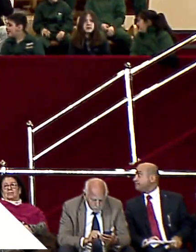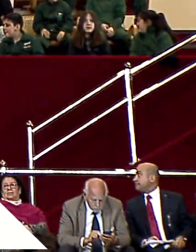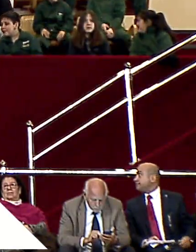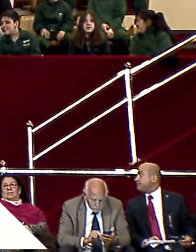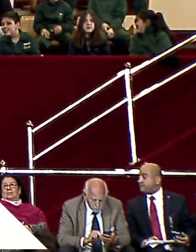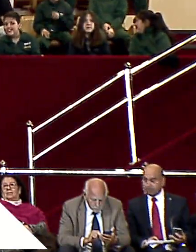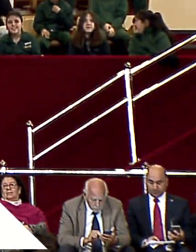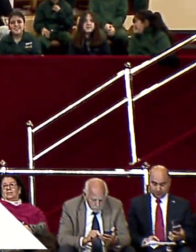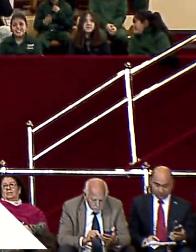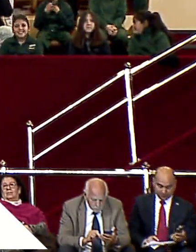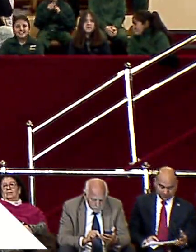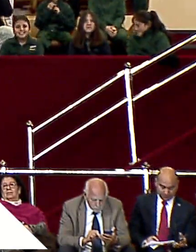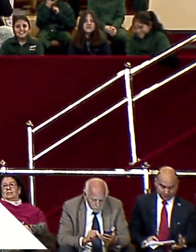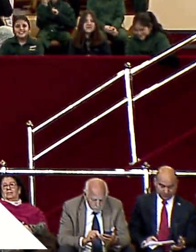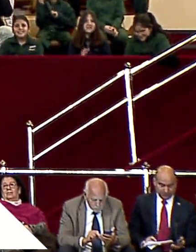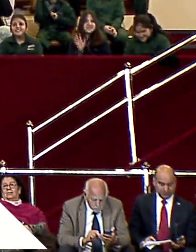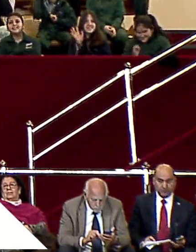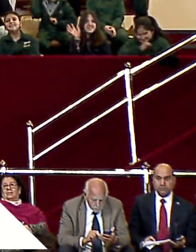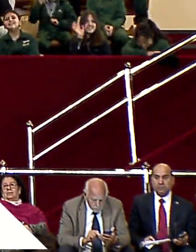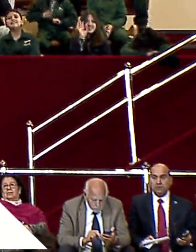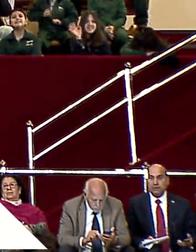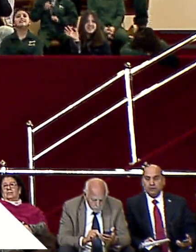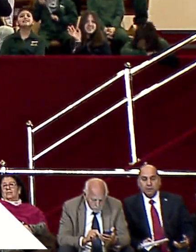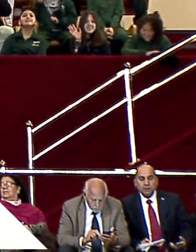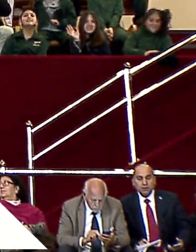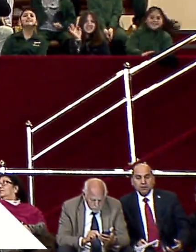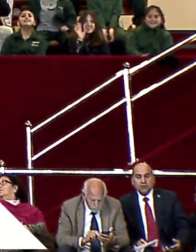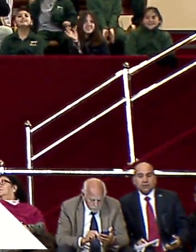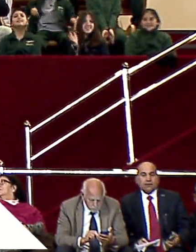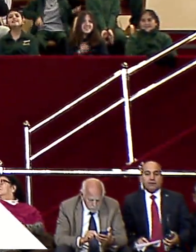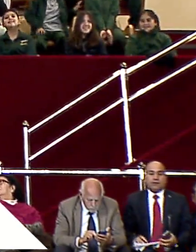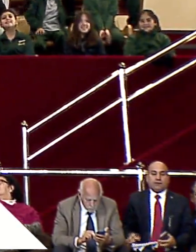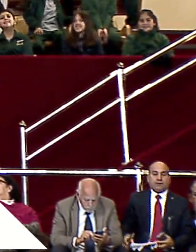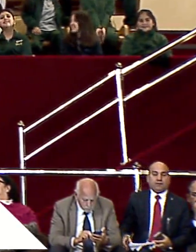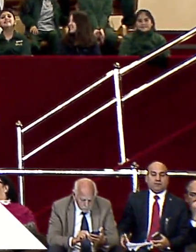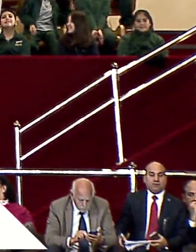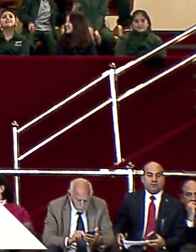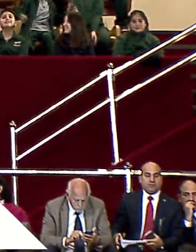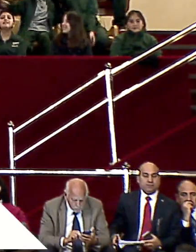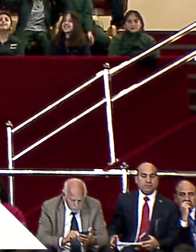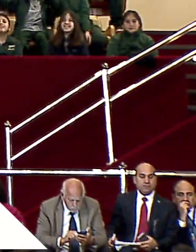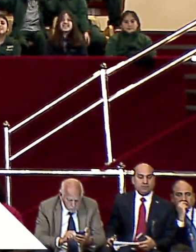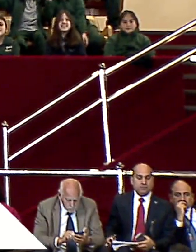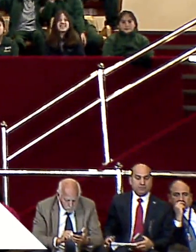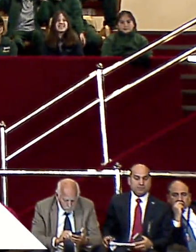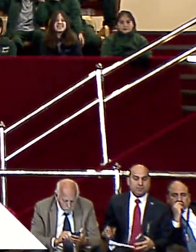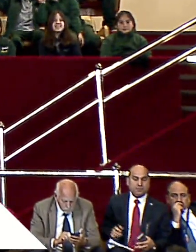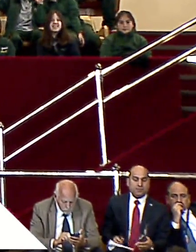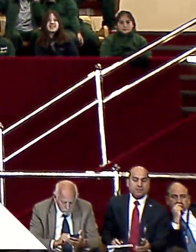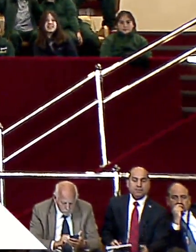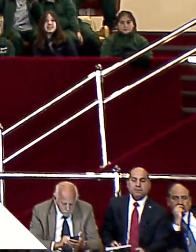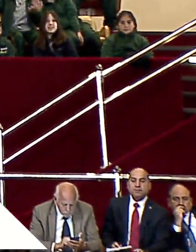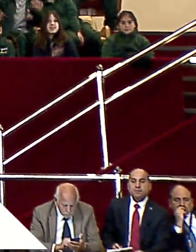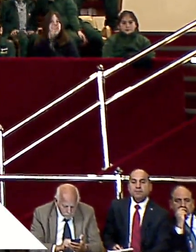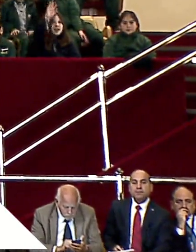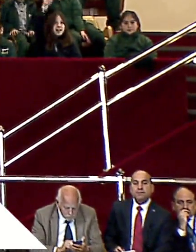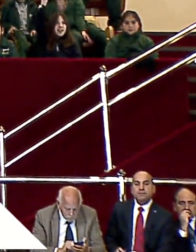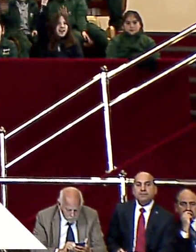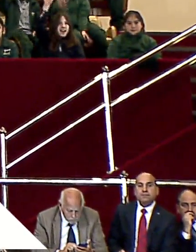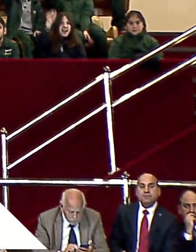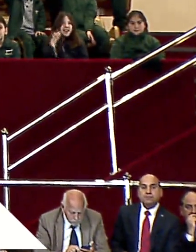constante esfuerzo para hacer cada día mejores personas con responsabilidad honestidad y respeto a los valores incorporados en su quehacer